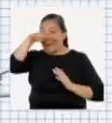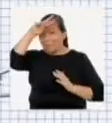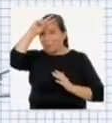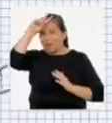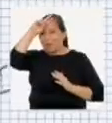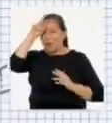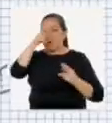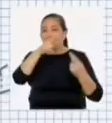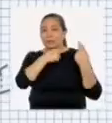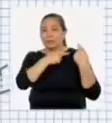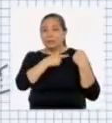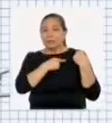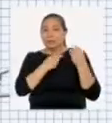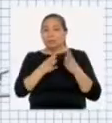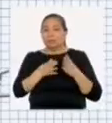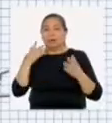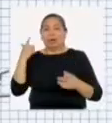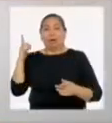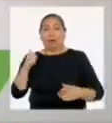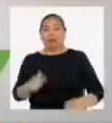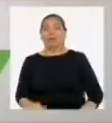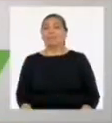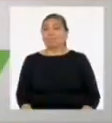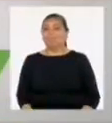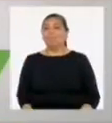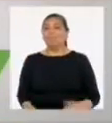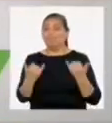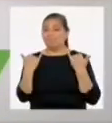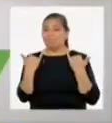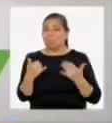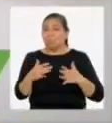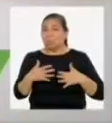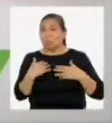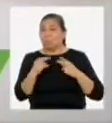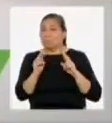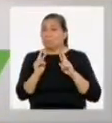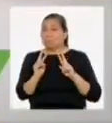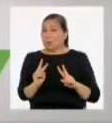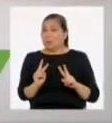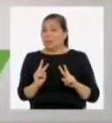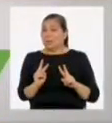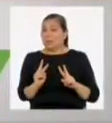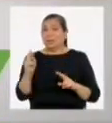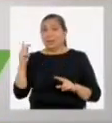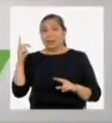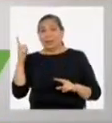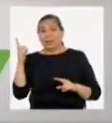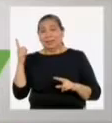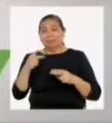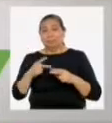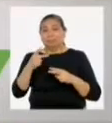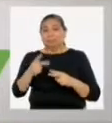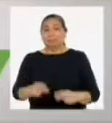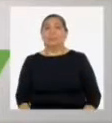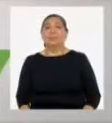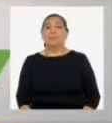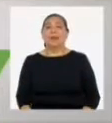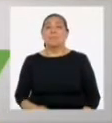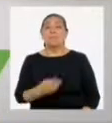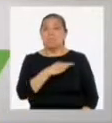Perú asumieron un gran liderazgo. En la actualidad podemos ver que tenemos lideresas